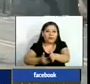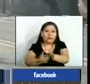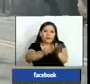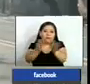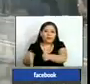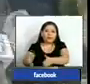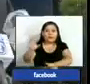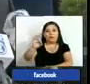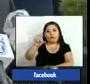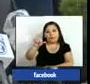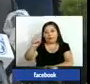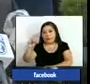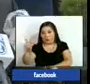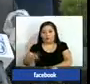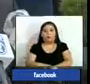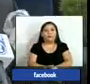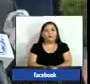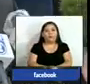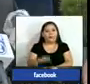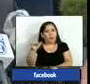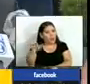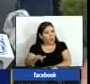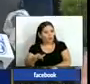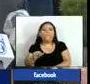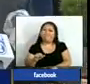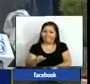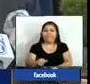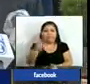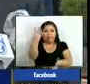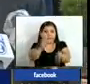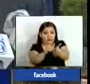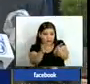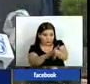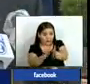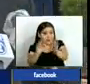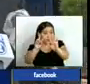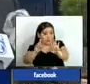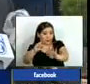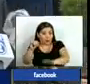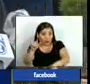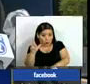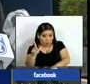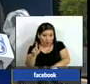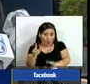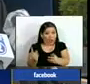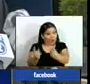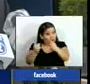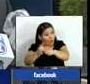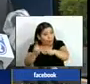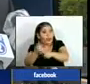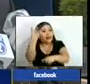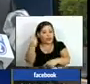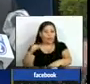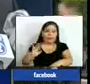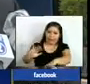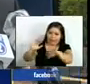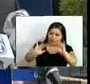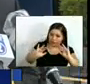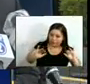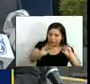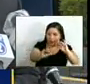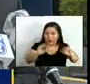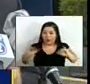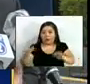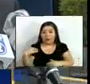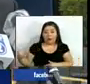2. Ahorita sí nos mantenemos con la fecha del 7 de julio, pero cualquier cambio nosotros lo vamos a estar notificando de acuerdo a las